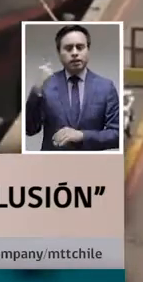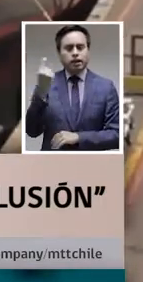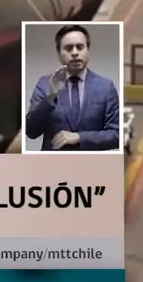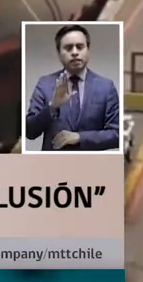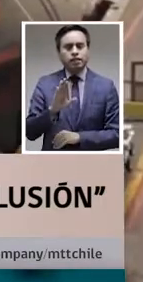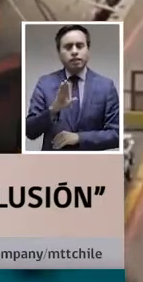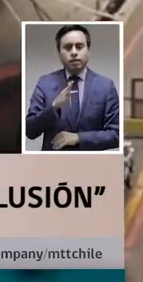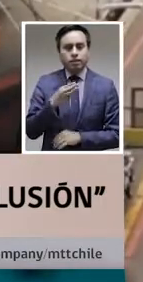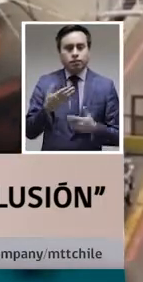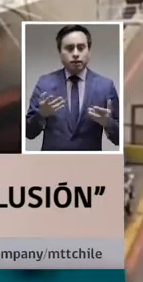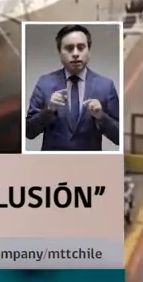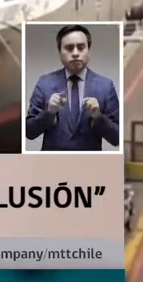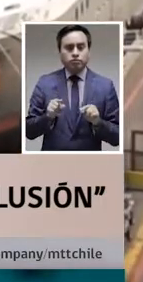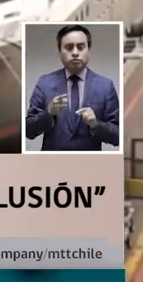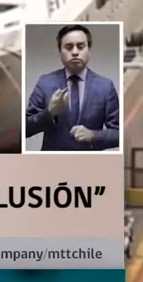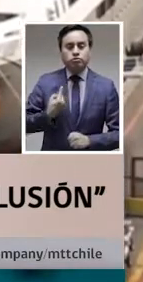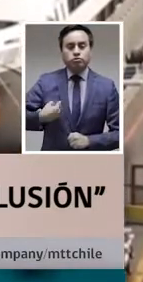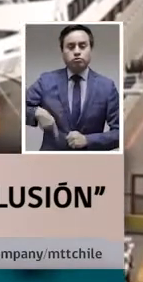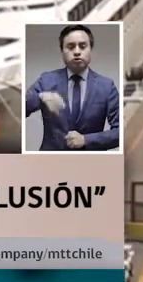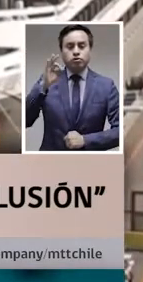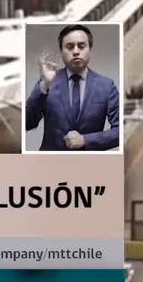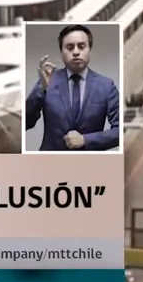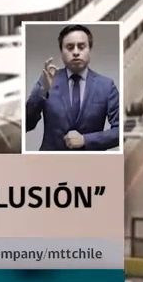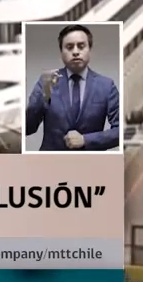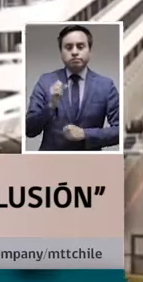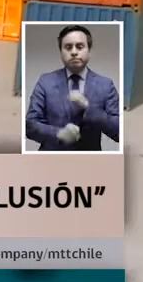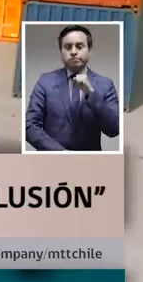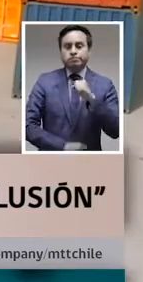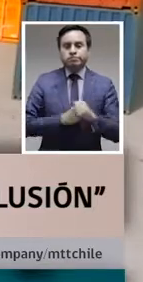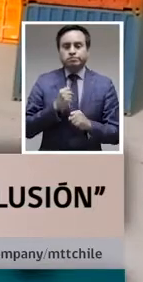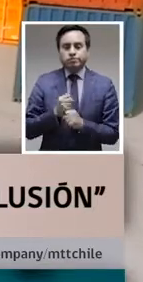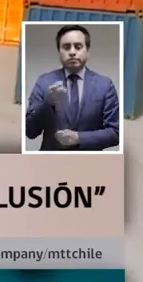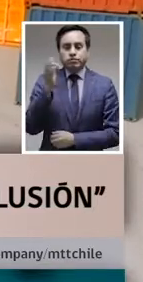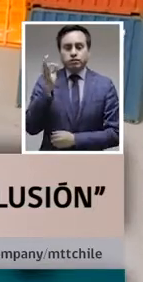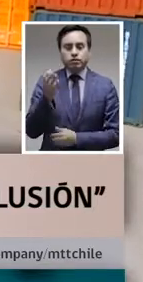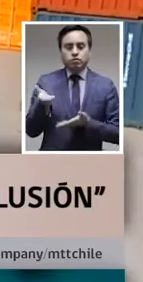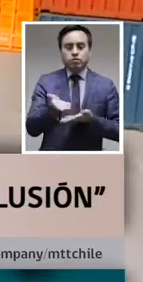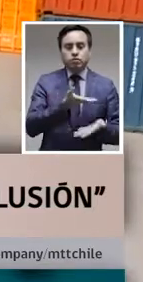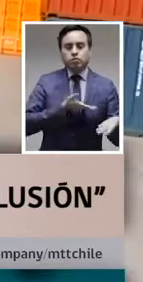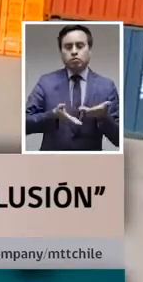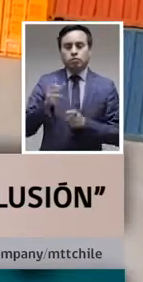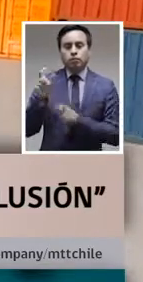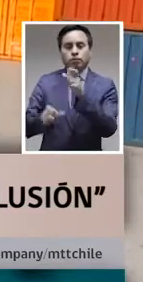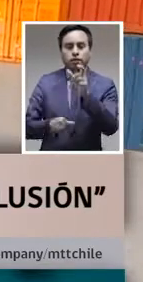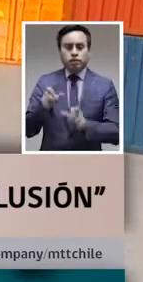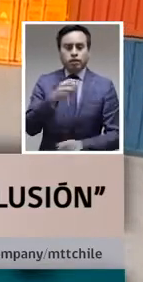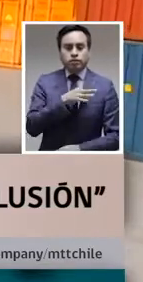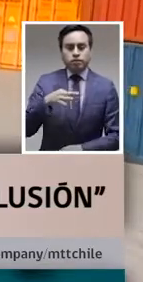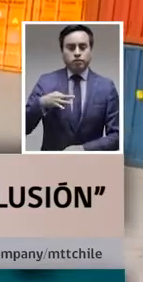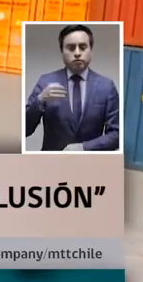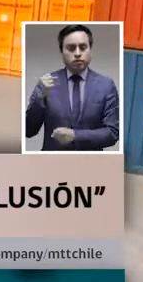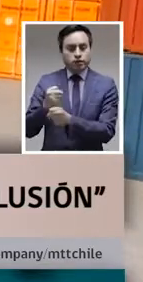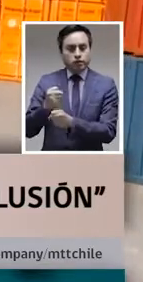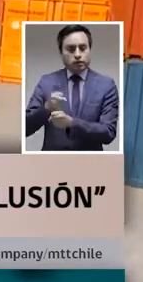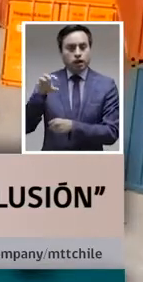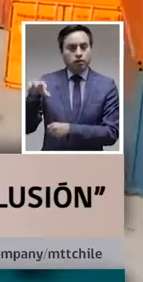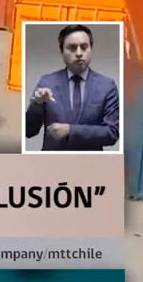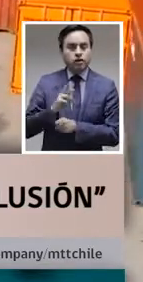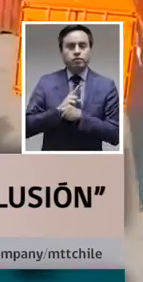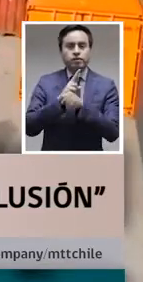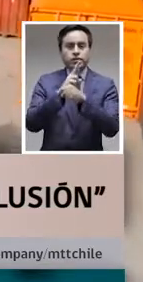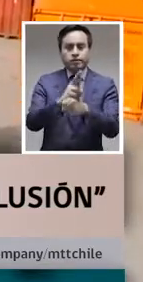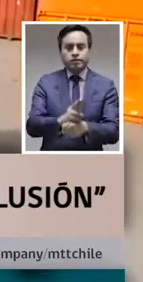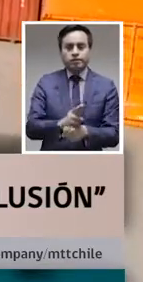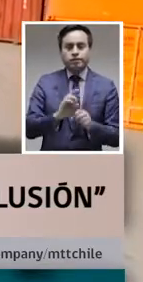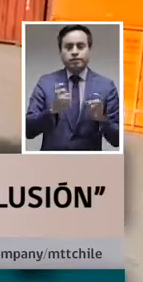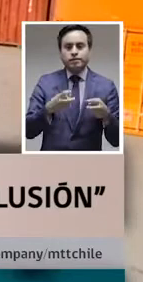Y para eso tuvimos reuniones durante todo el año en conjunto con personas del Ministerio del Trabajo, representantes de